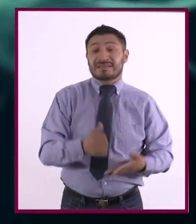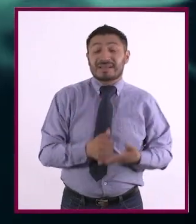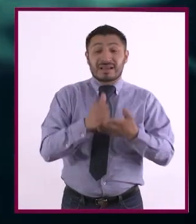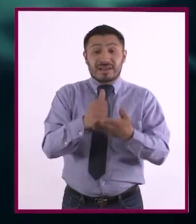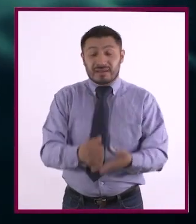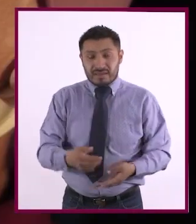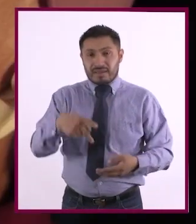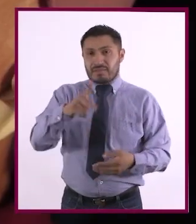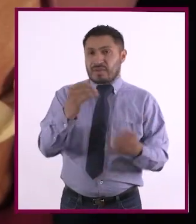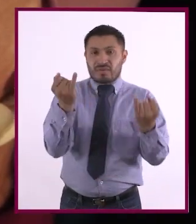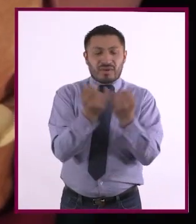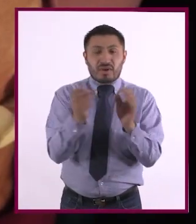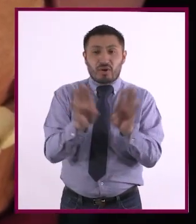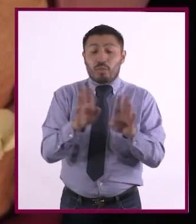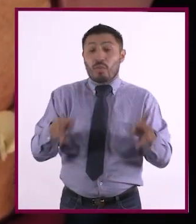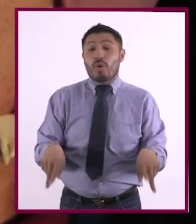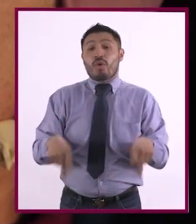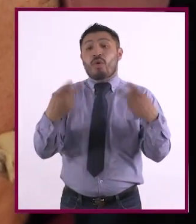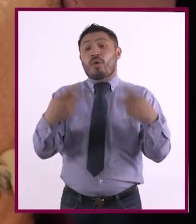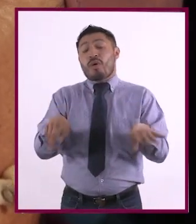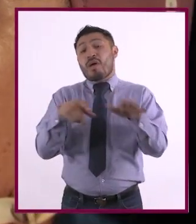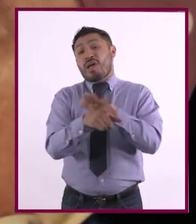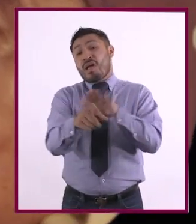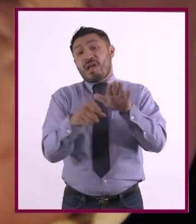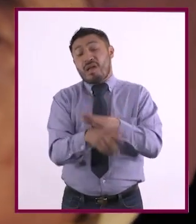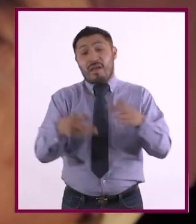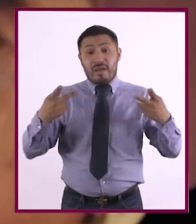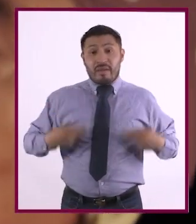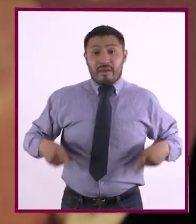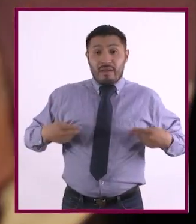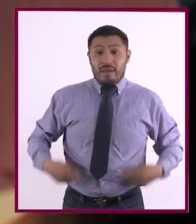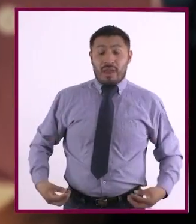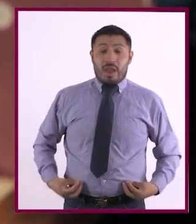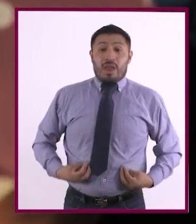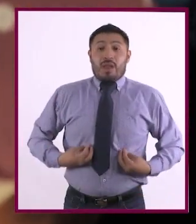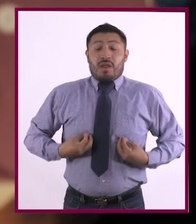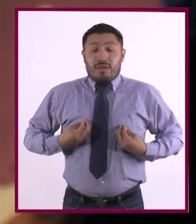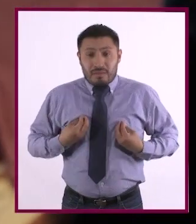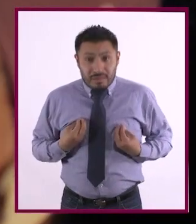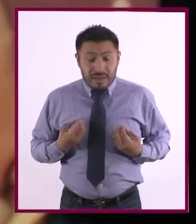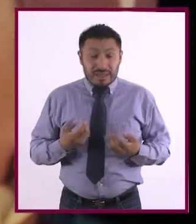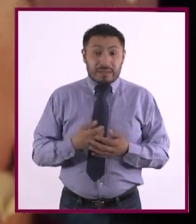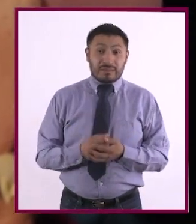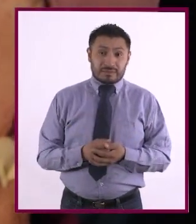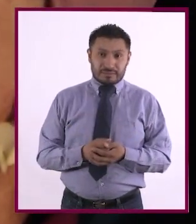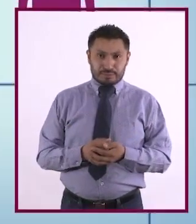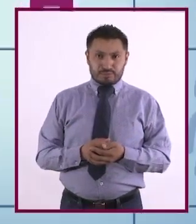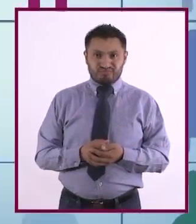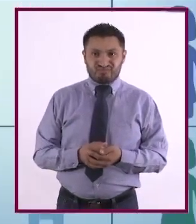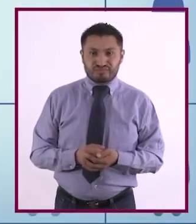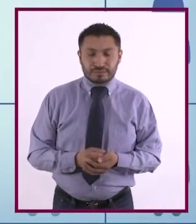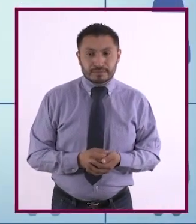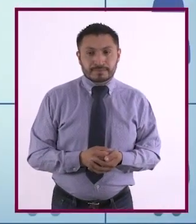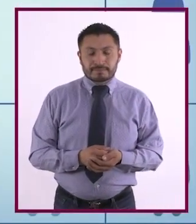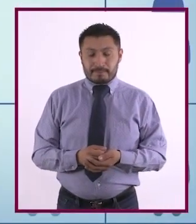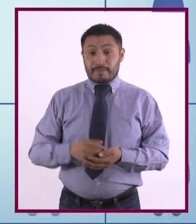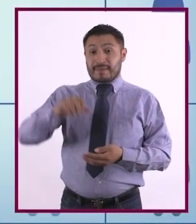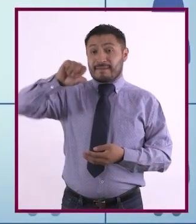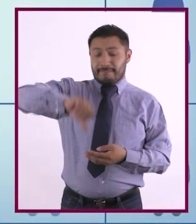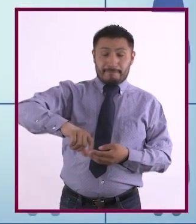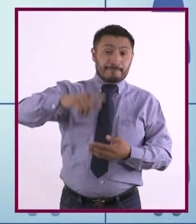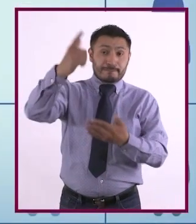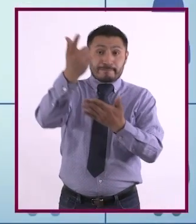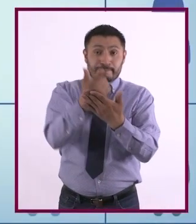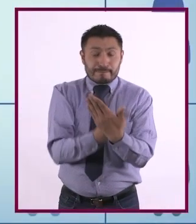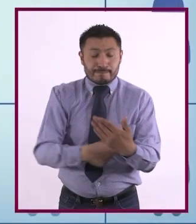de órganos humanos, sobre todo de donantes vivos sin parentesco con los receptores. Hoy en día, la lista de espera en